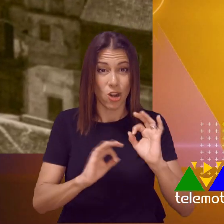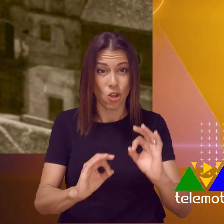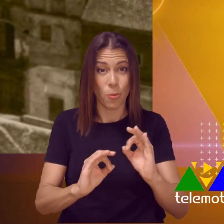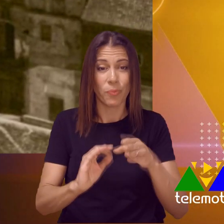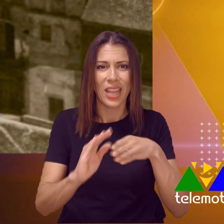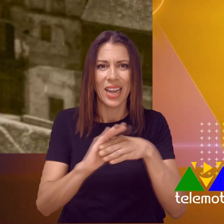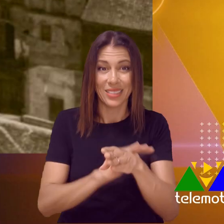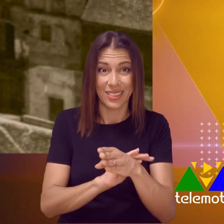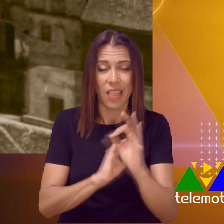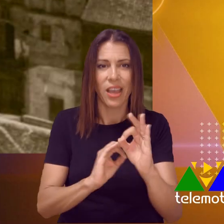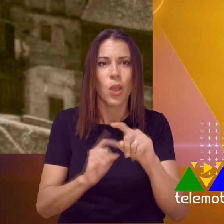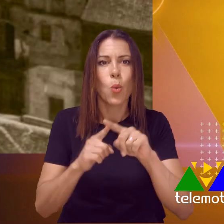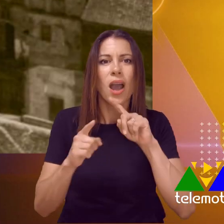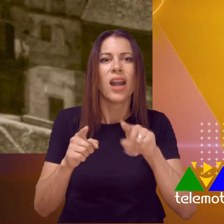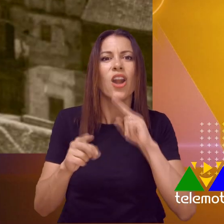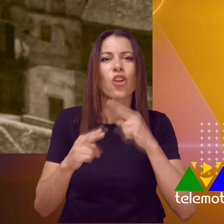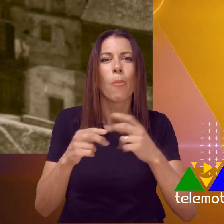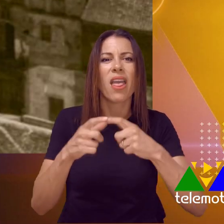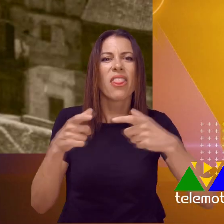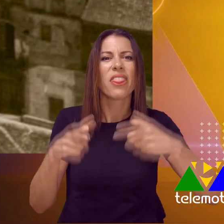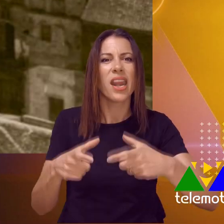del cenicero de La Palma,